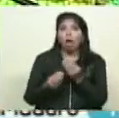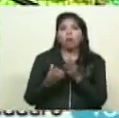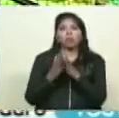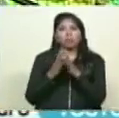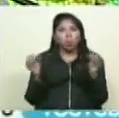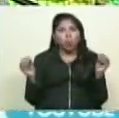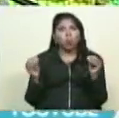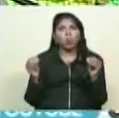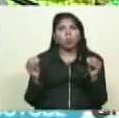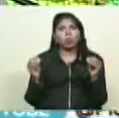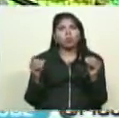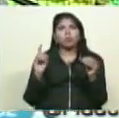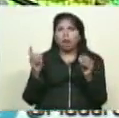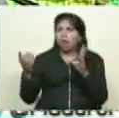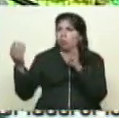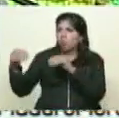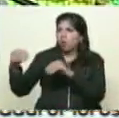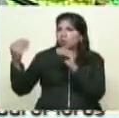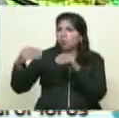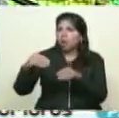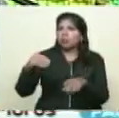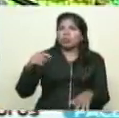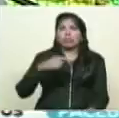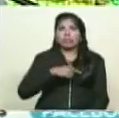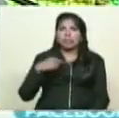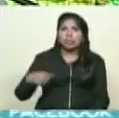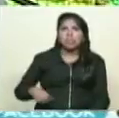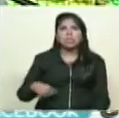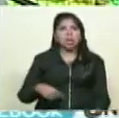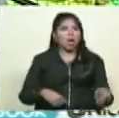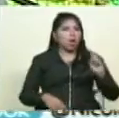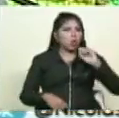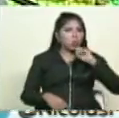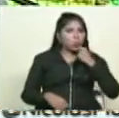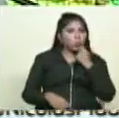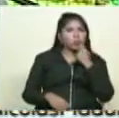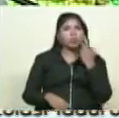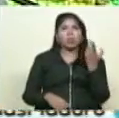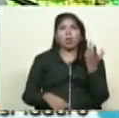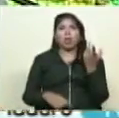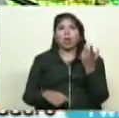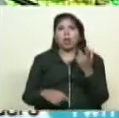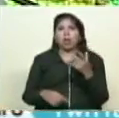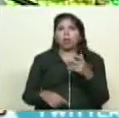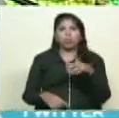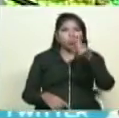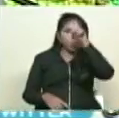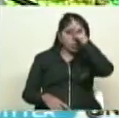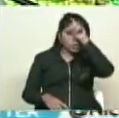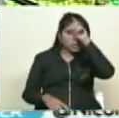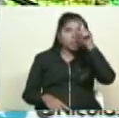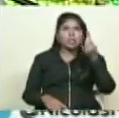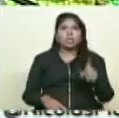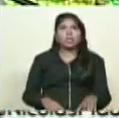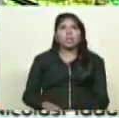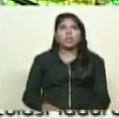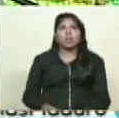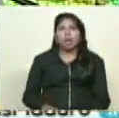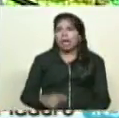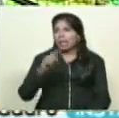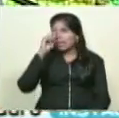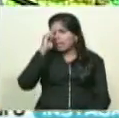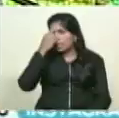Además tenemos grandes alianzas con China, Rusia, Irán, Turquía, Bielorrusia,